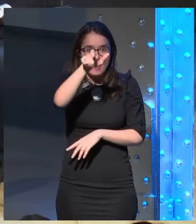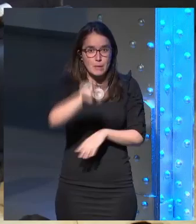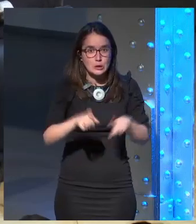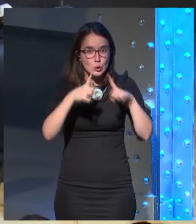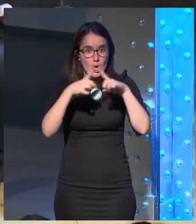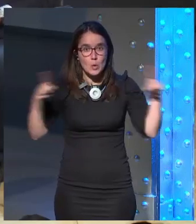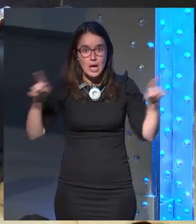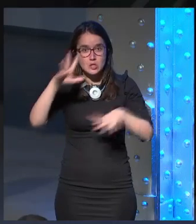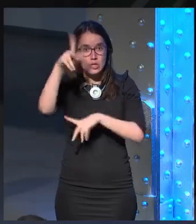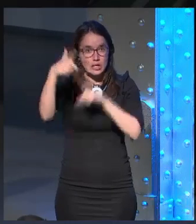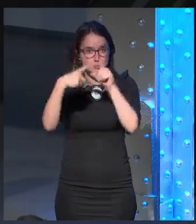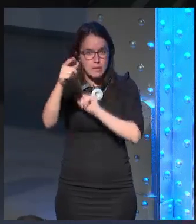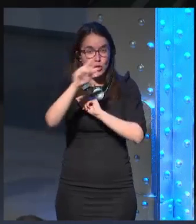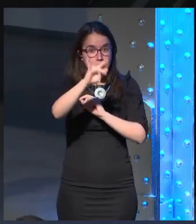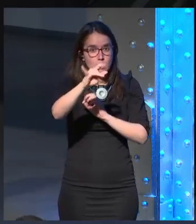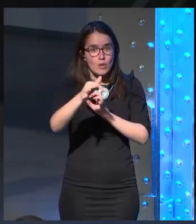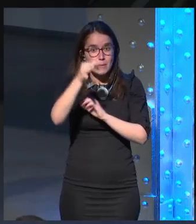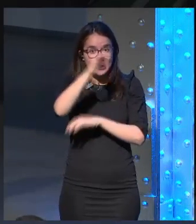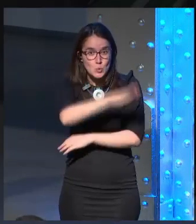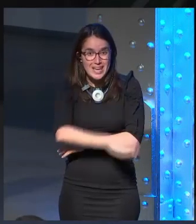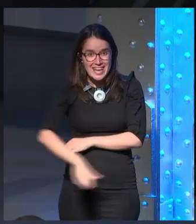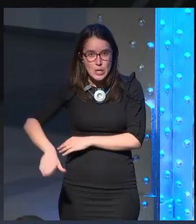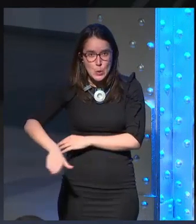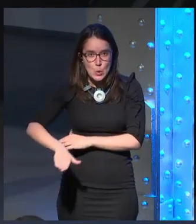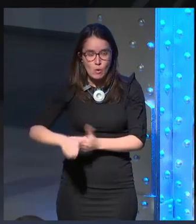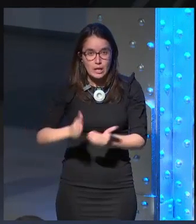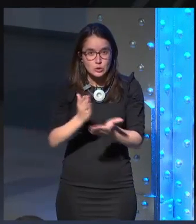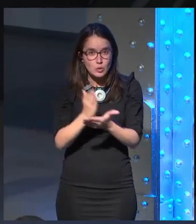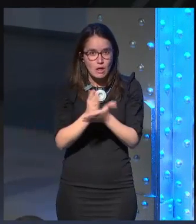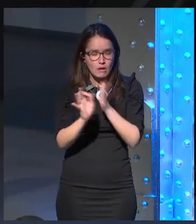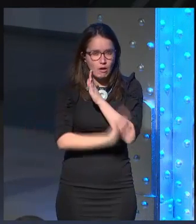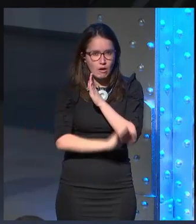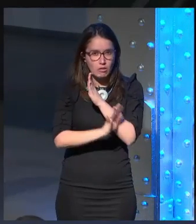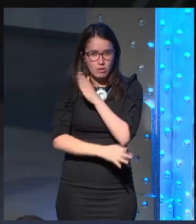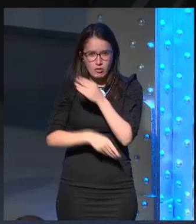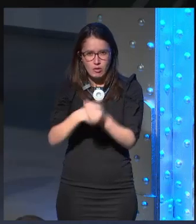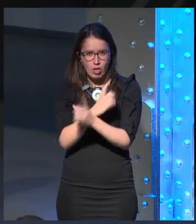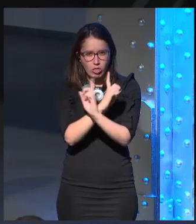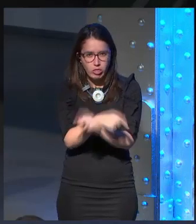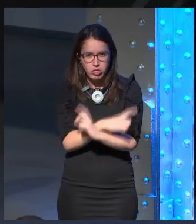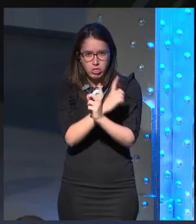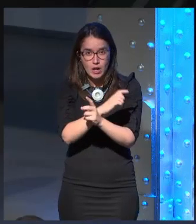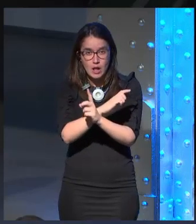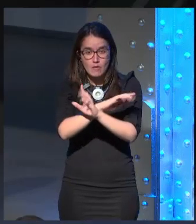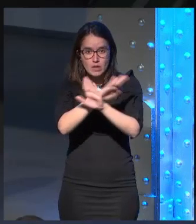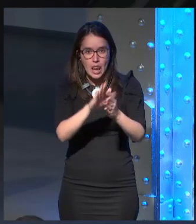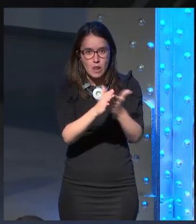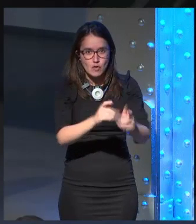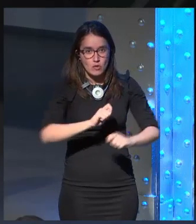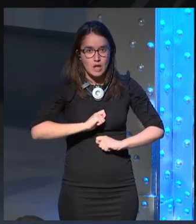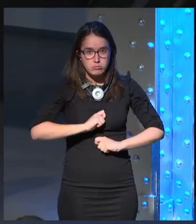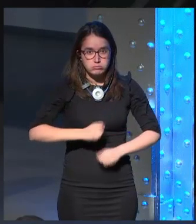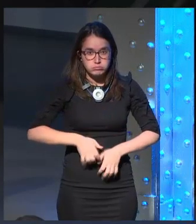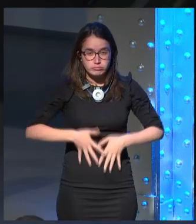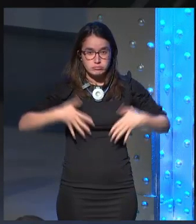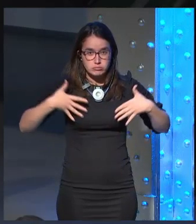año en el espacio, se trata de un niño que no conseguía hacer sus deberes y que consiguió inspirarse con un libro que se llamaba The